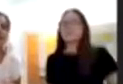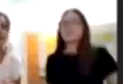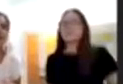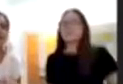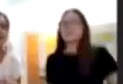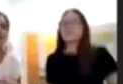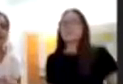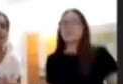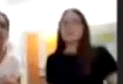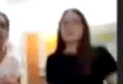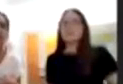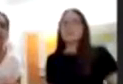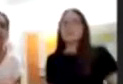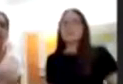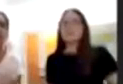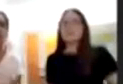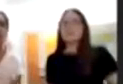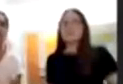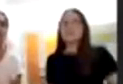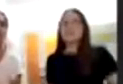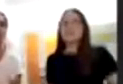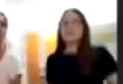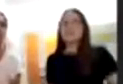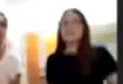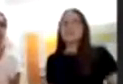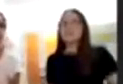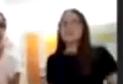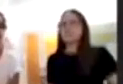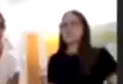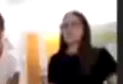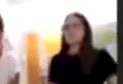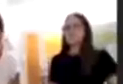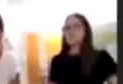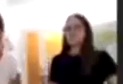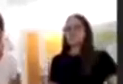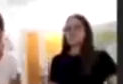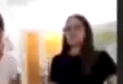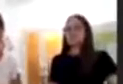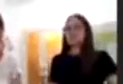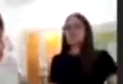tanto en la puesta en marcha, como en mantenimiento.